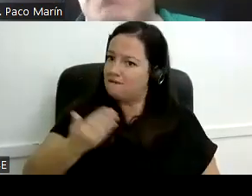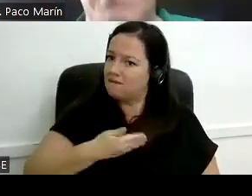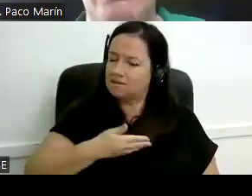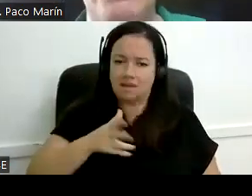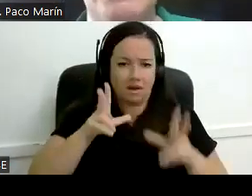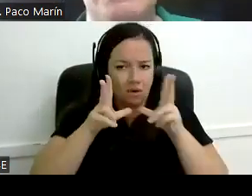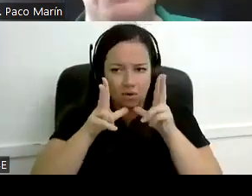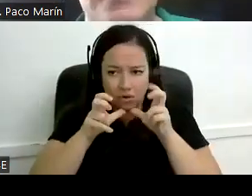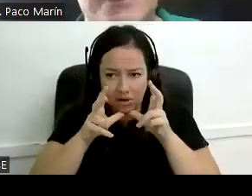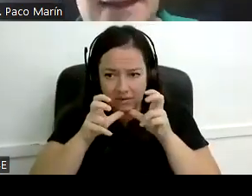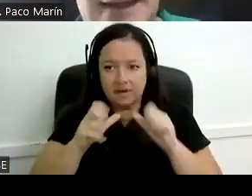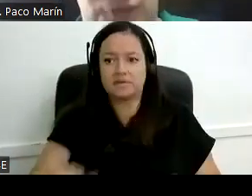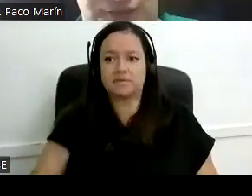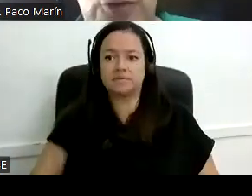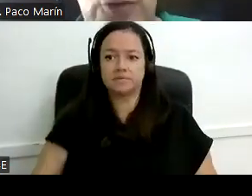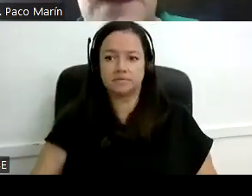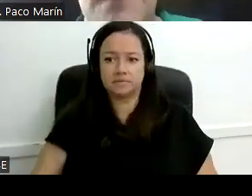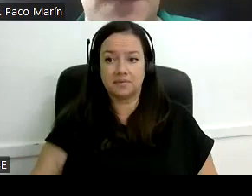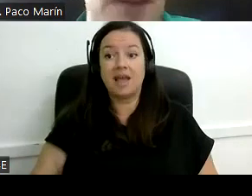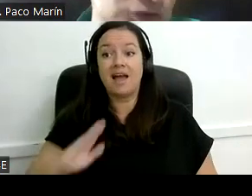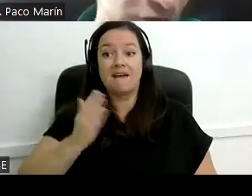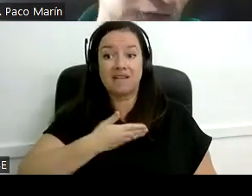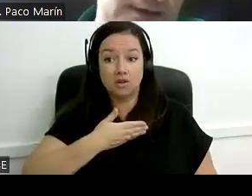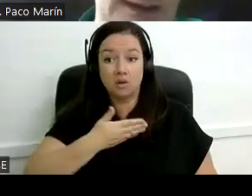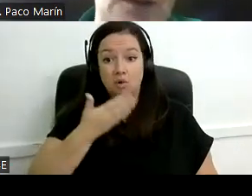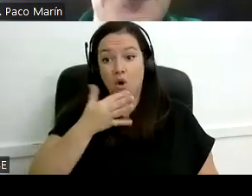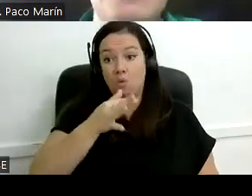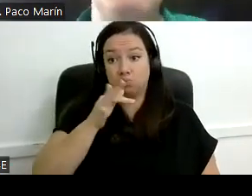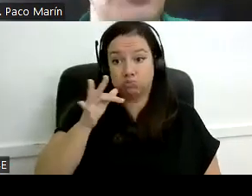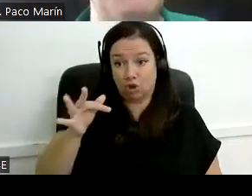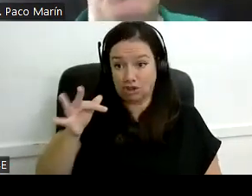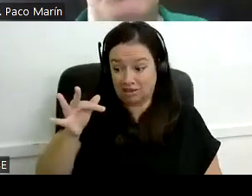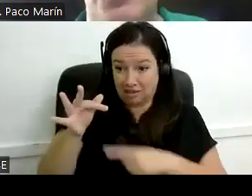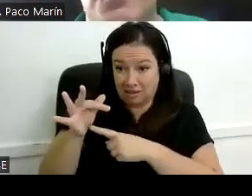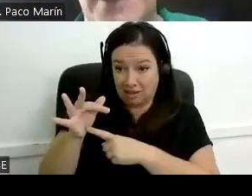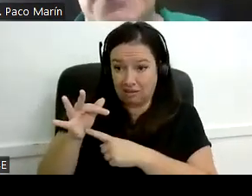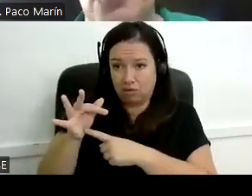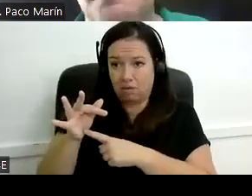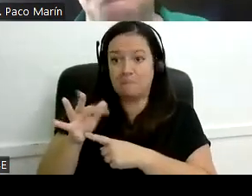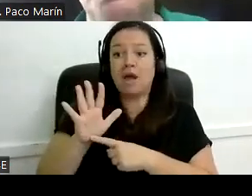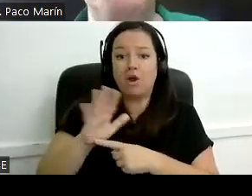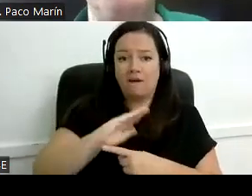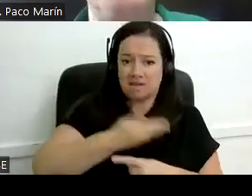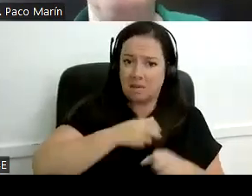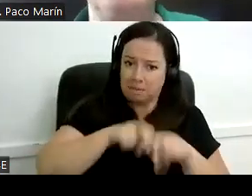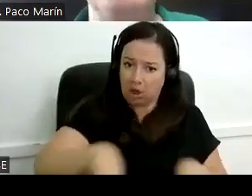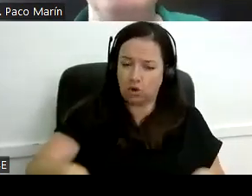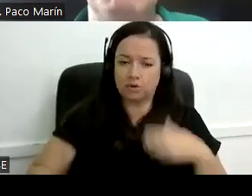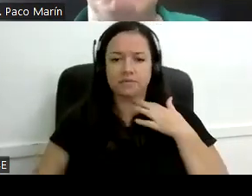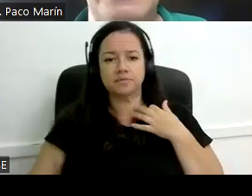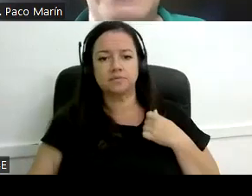muchísimo mayores, los efectos beneficiosos, en teoría, pero también los efectos secundarios.